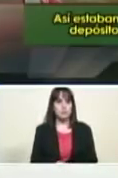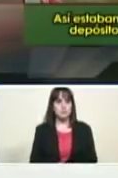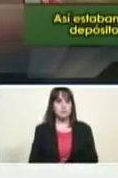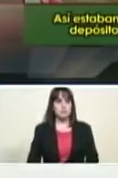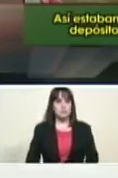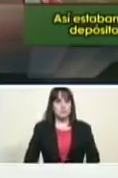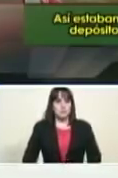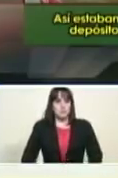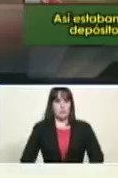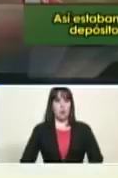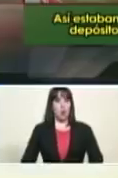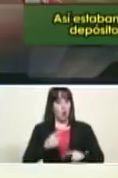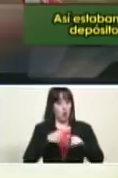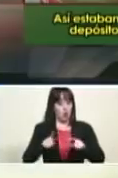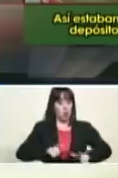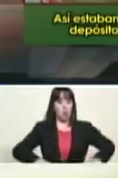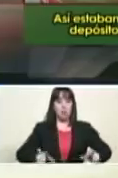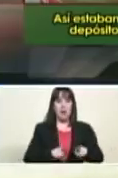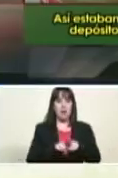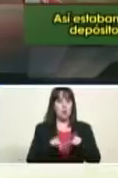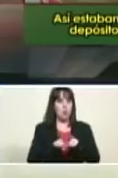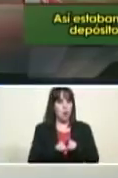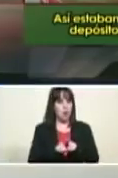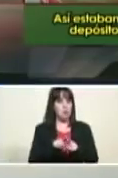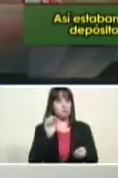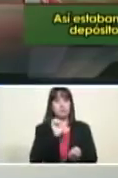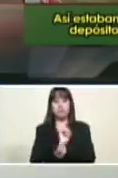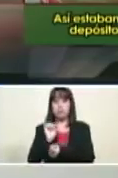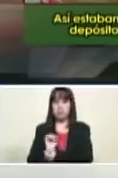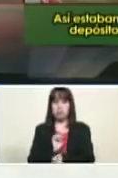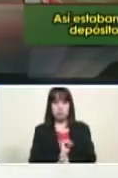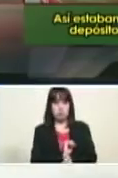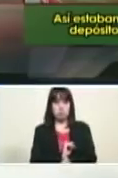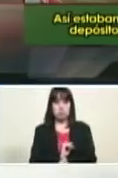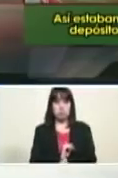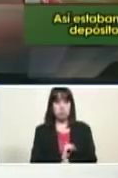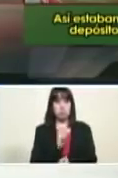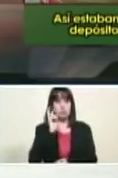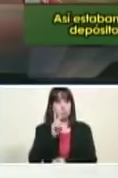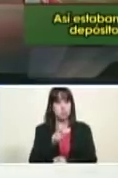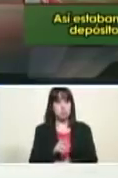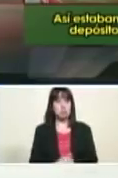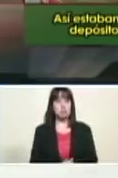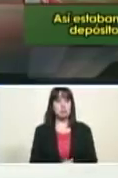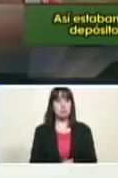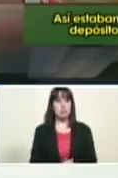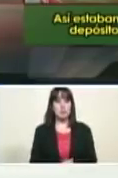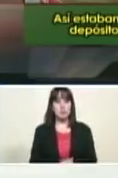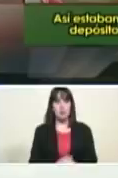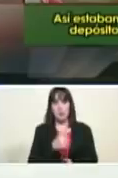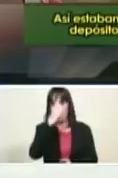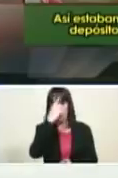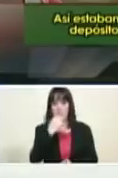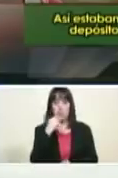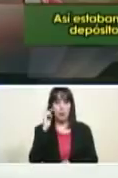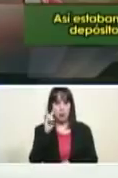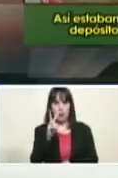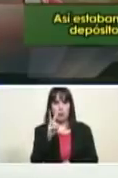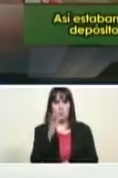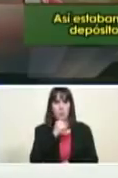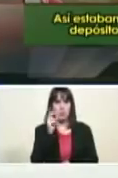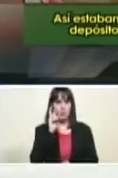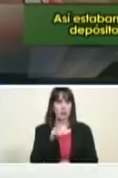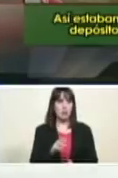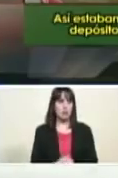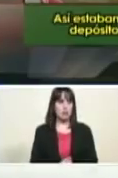varios casos en otros lugares del país. No tenían listas las imágenes, a pesar de que las mandé a preparar. No están las imágenes, no las veo.